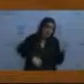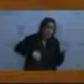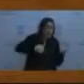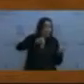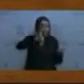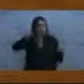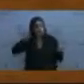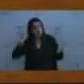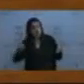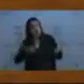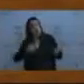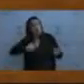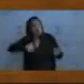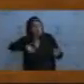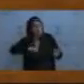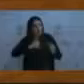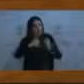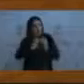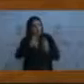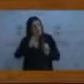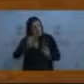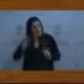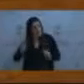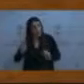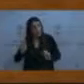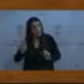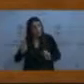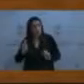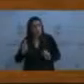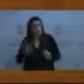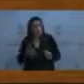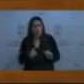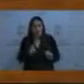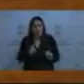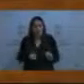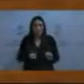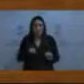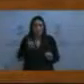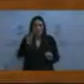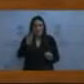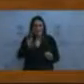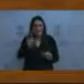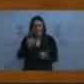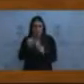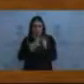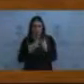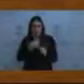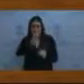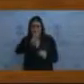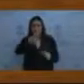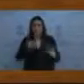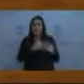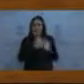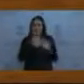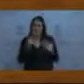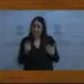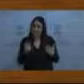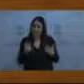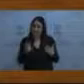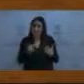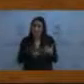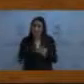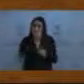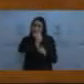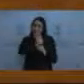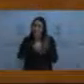Unida, nosotros, el Partido Popular, dio al botón del sí a los presupuestos 2017 que